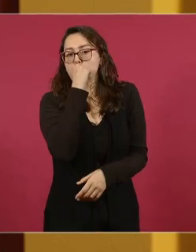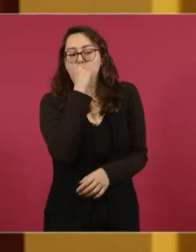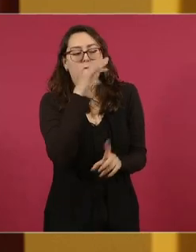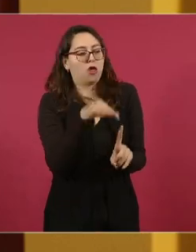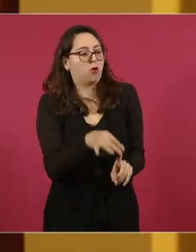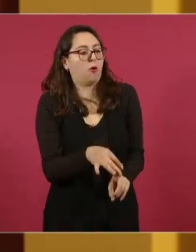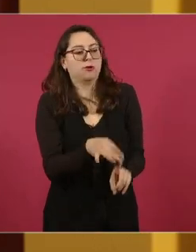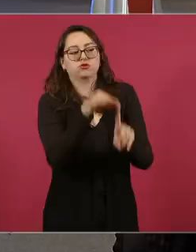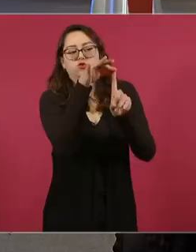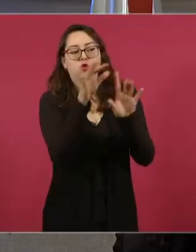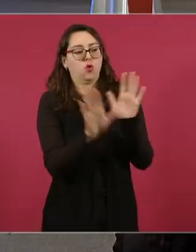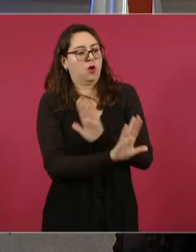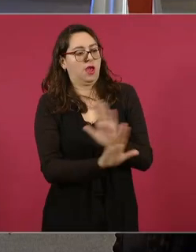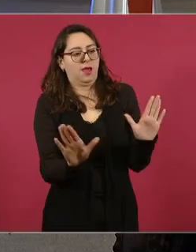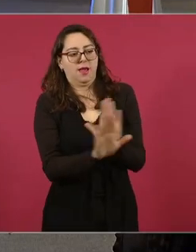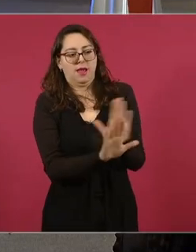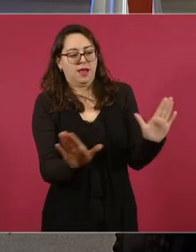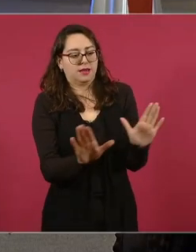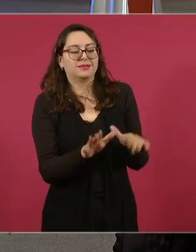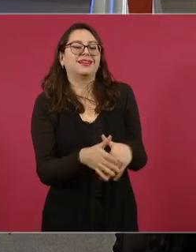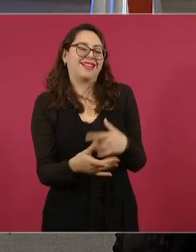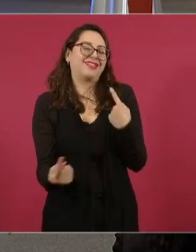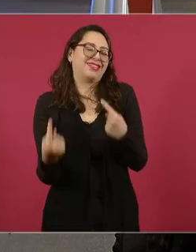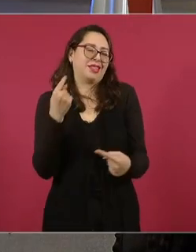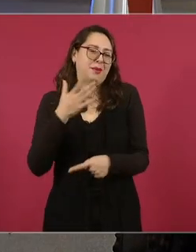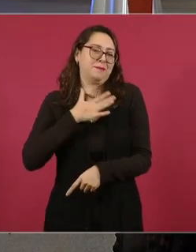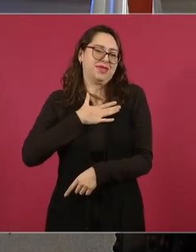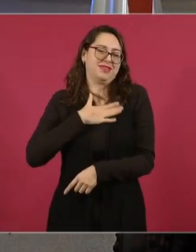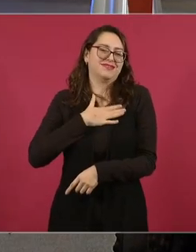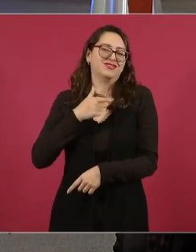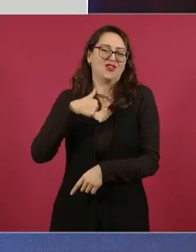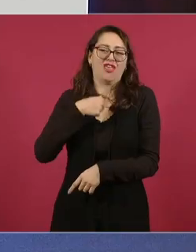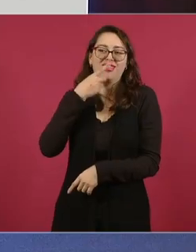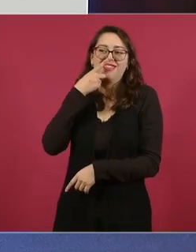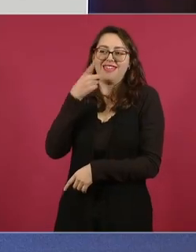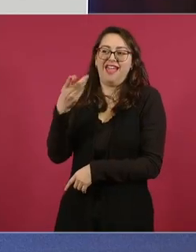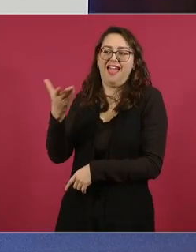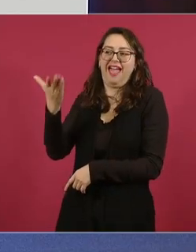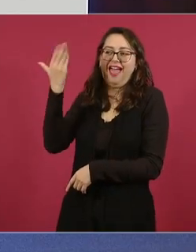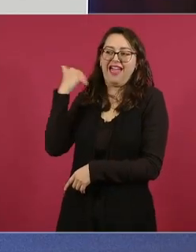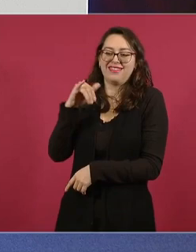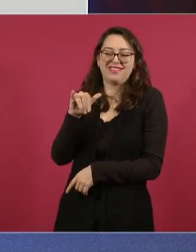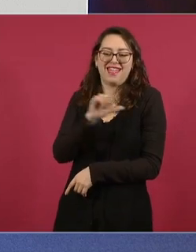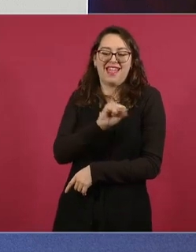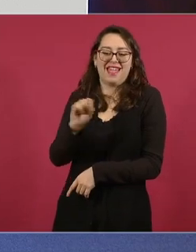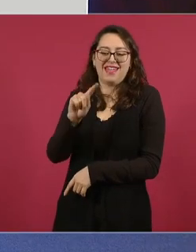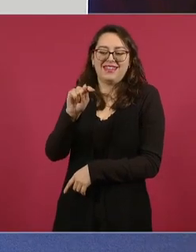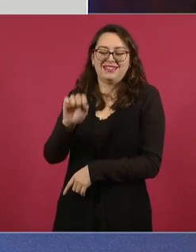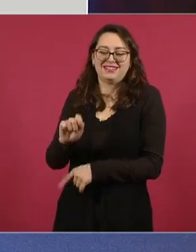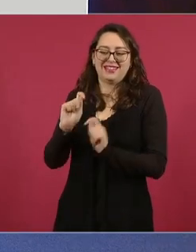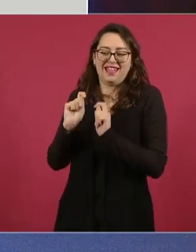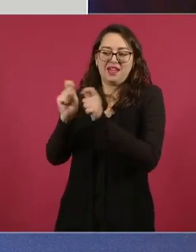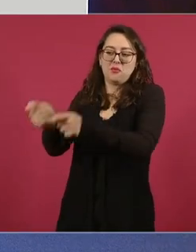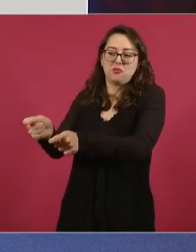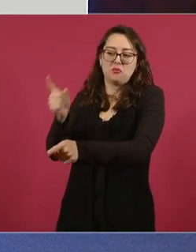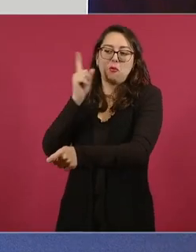a ella le habían entregado por ayudar en el fraude,